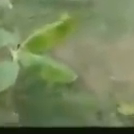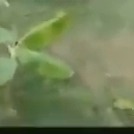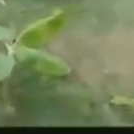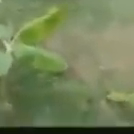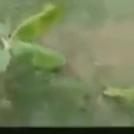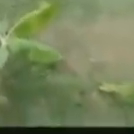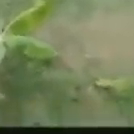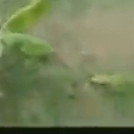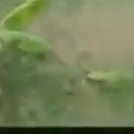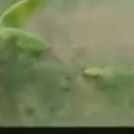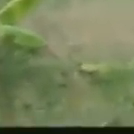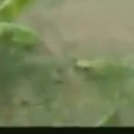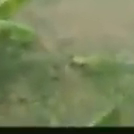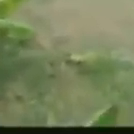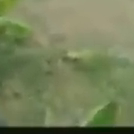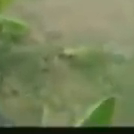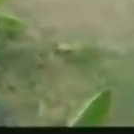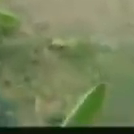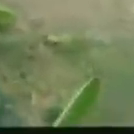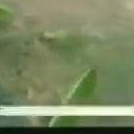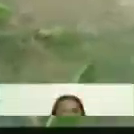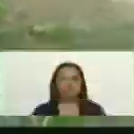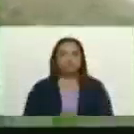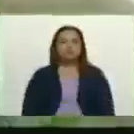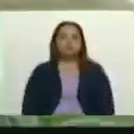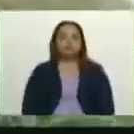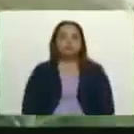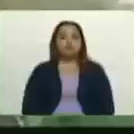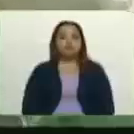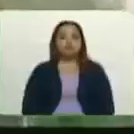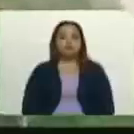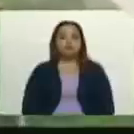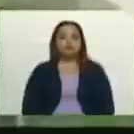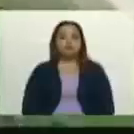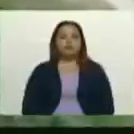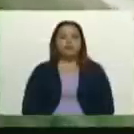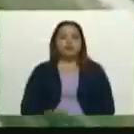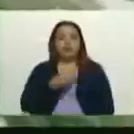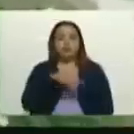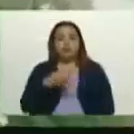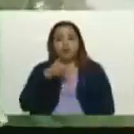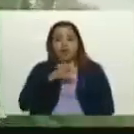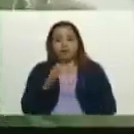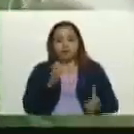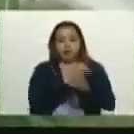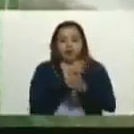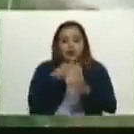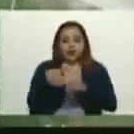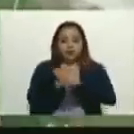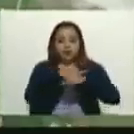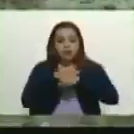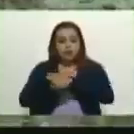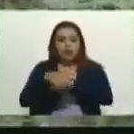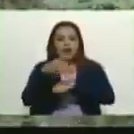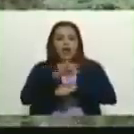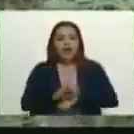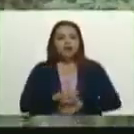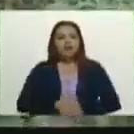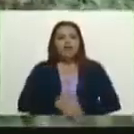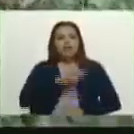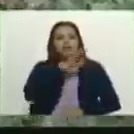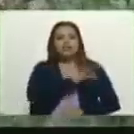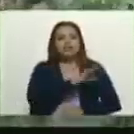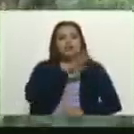lechosa, 220 toneladas por hectárea. Lo que hemos logrado en Trujillo ahora son